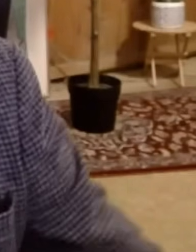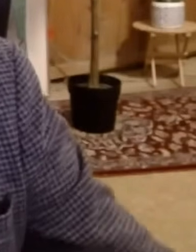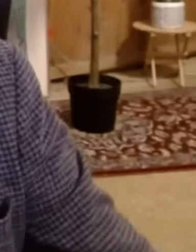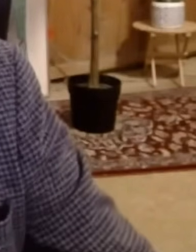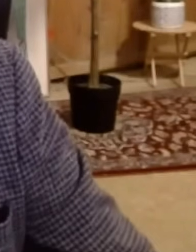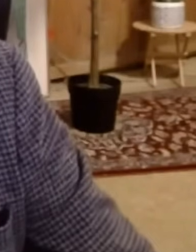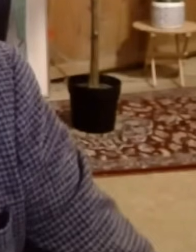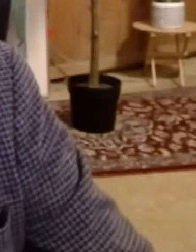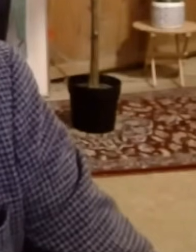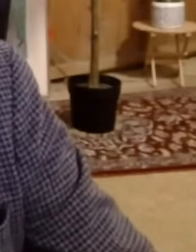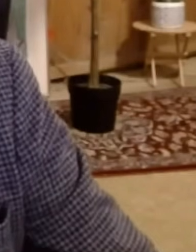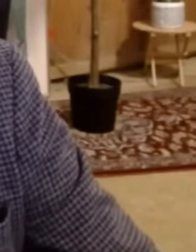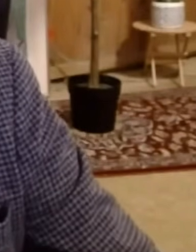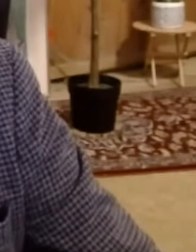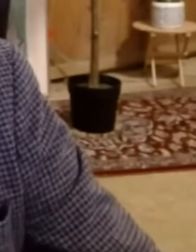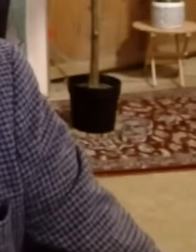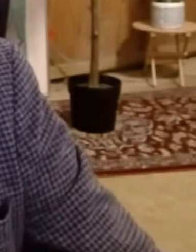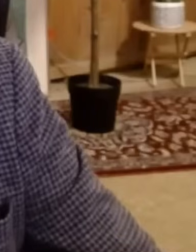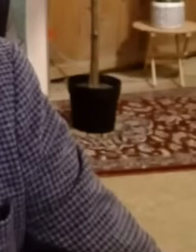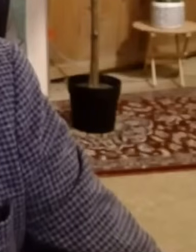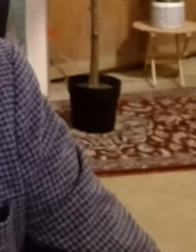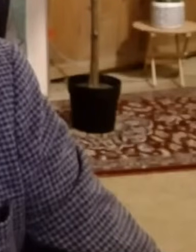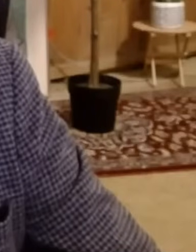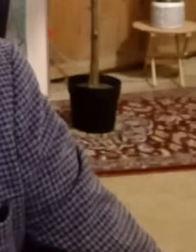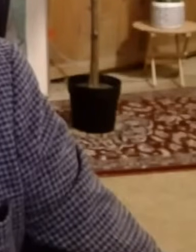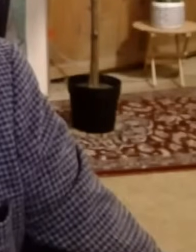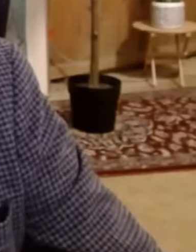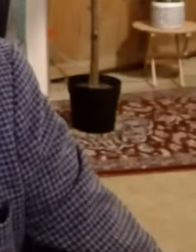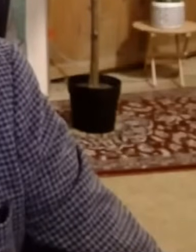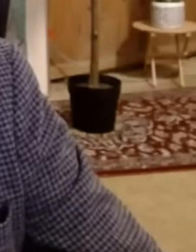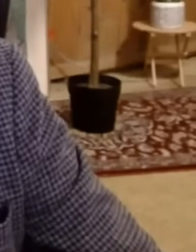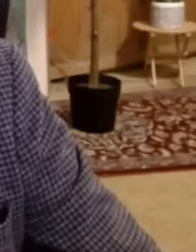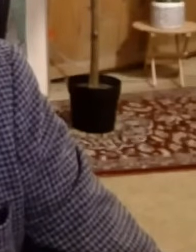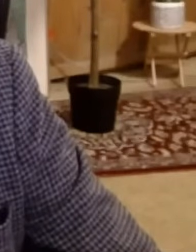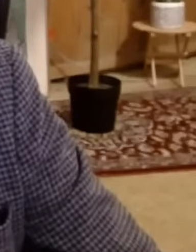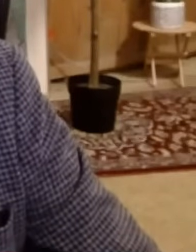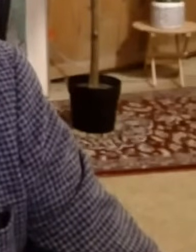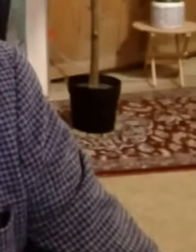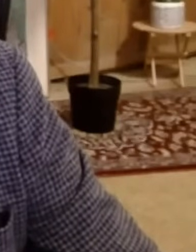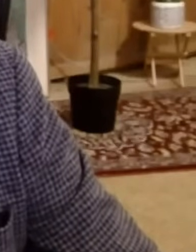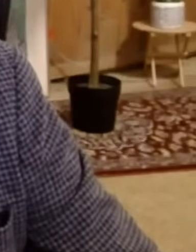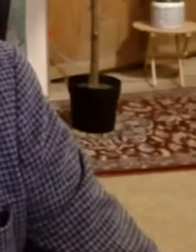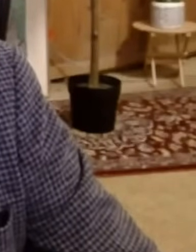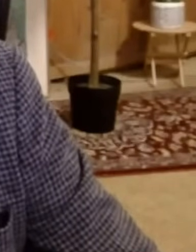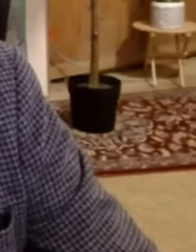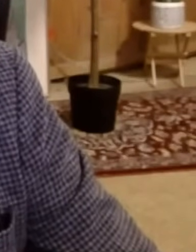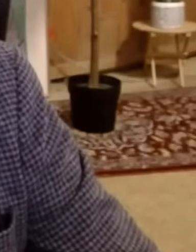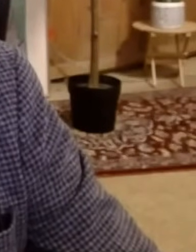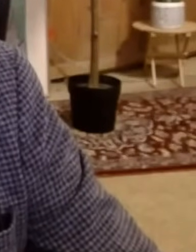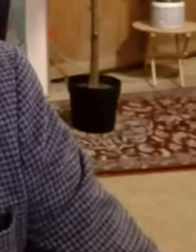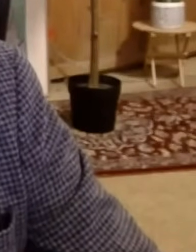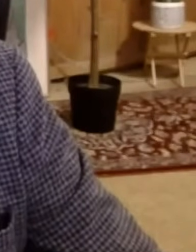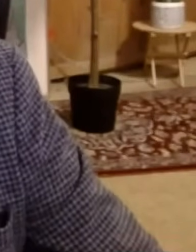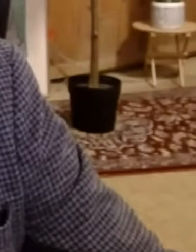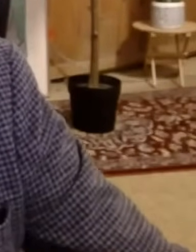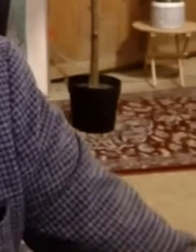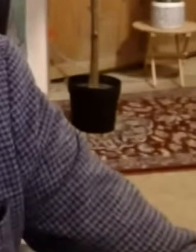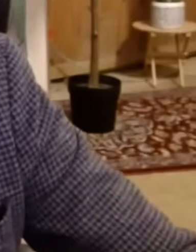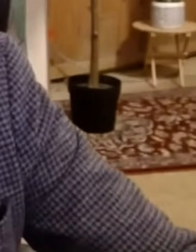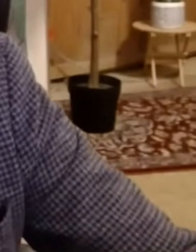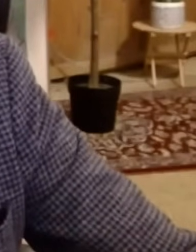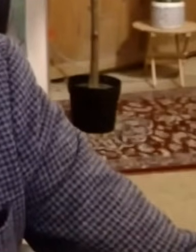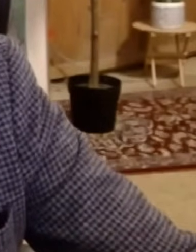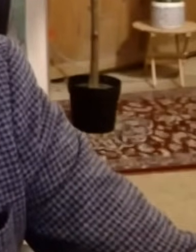conocer las autoridades que esto ocurre, se dan cuenta que se trata de un ex trabajador que realiza esta circunstancia,